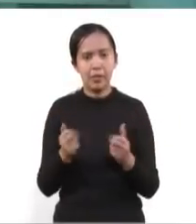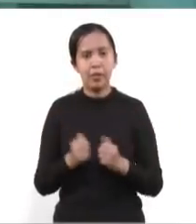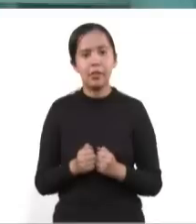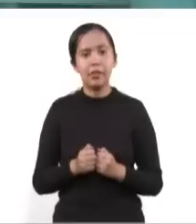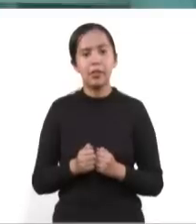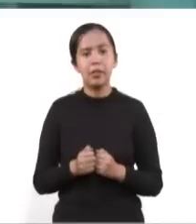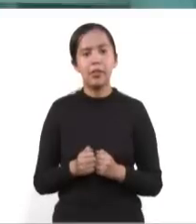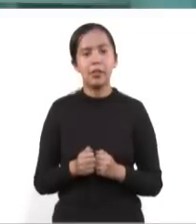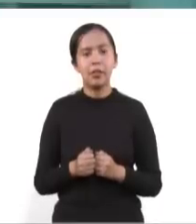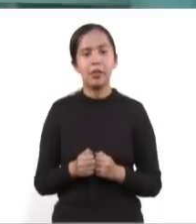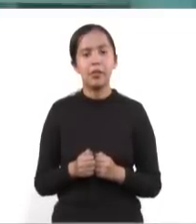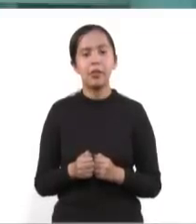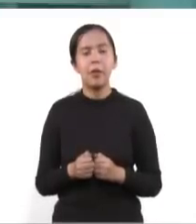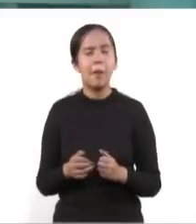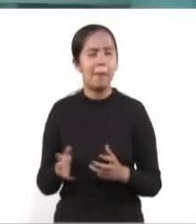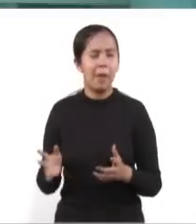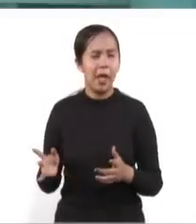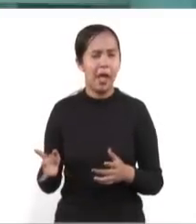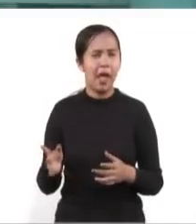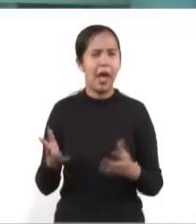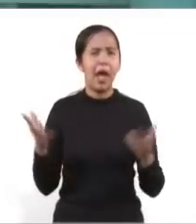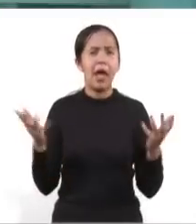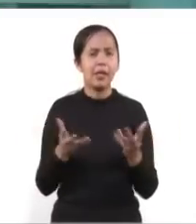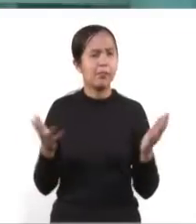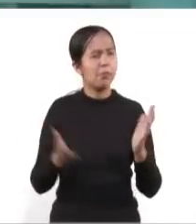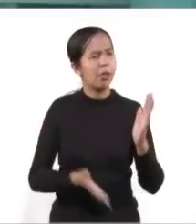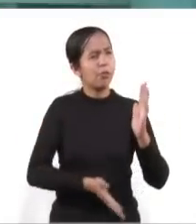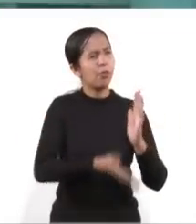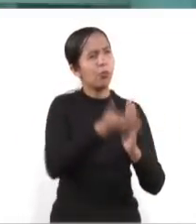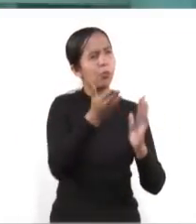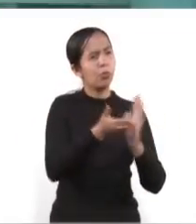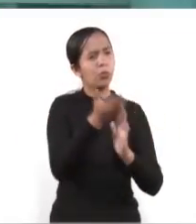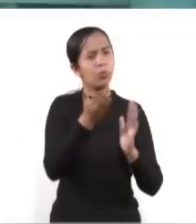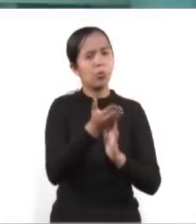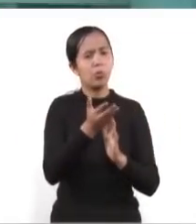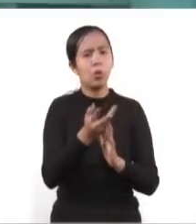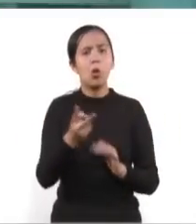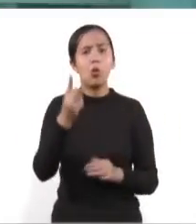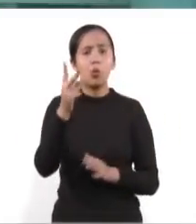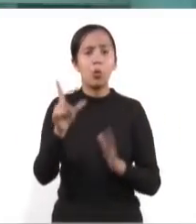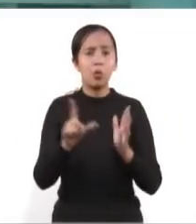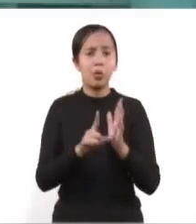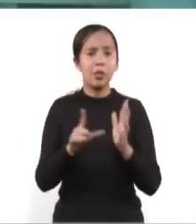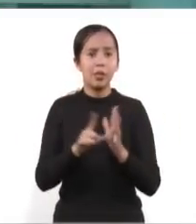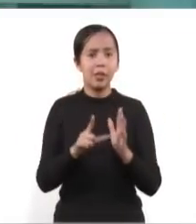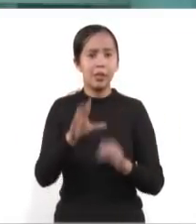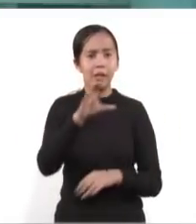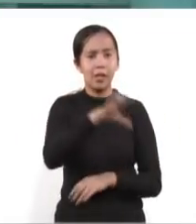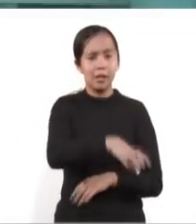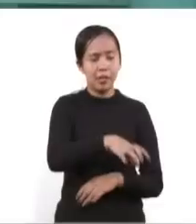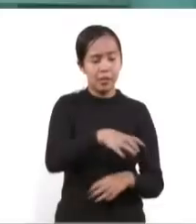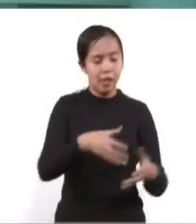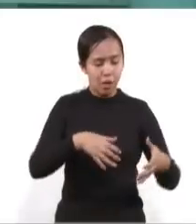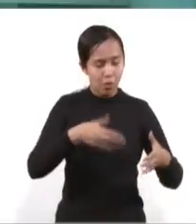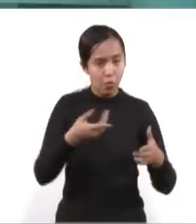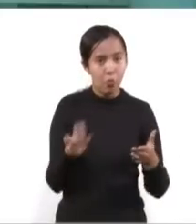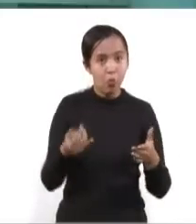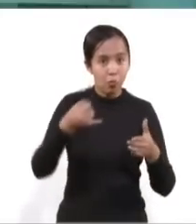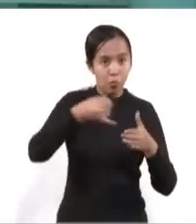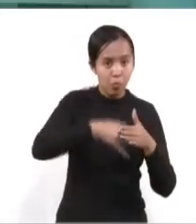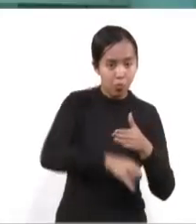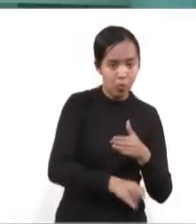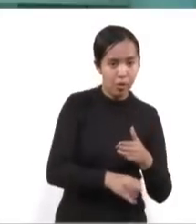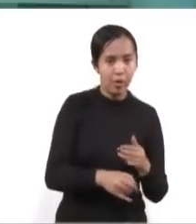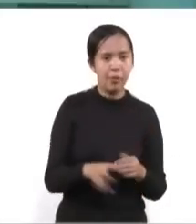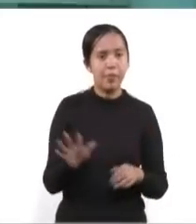sin molestar a los ciudadanos la construcción y conexión de 2 líneas de transmisión subterránea en